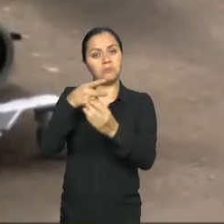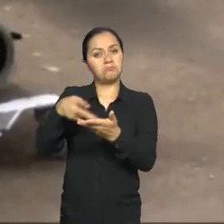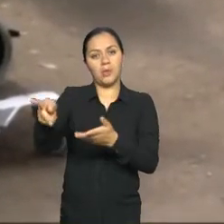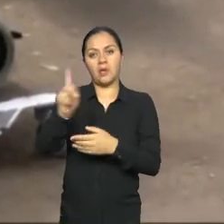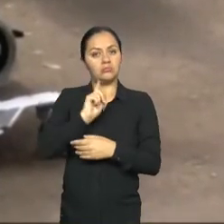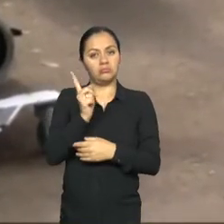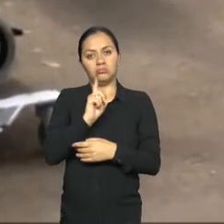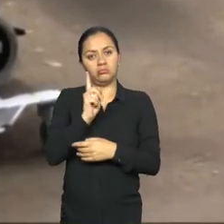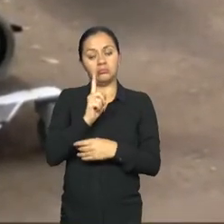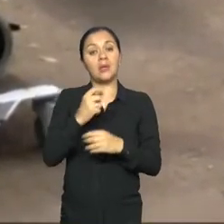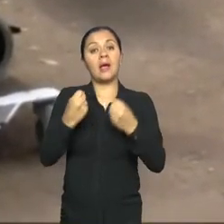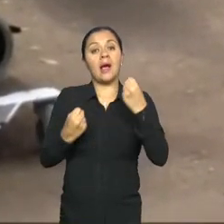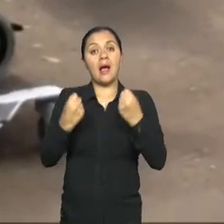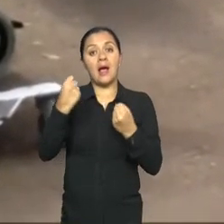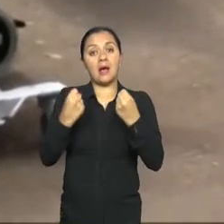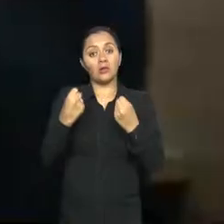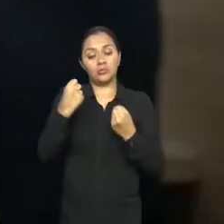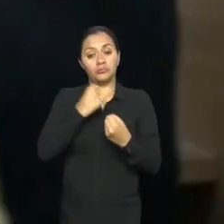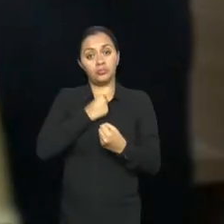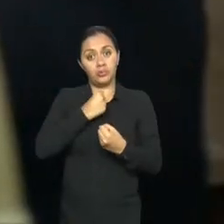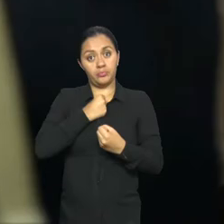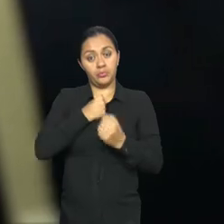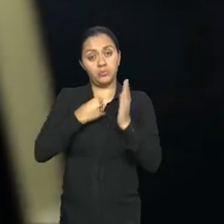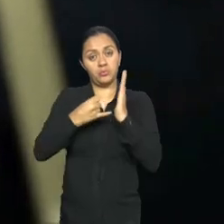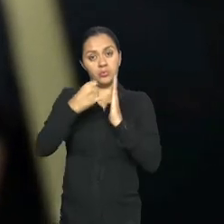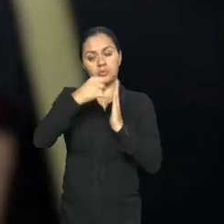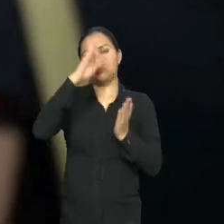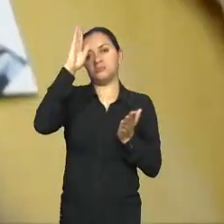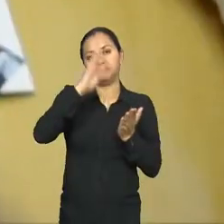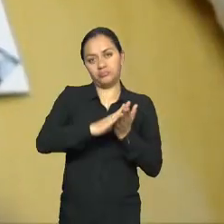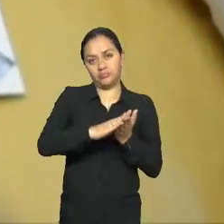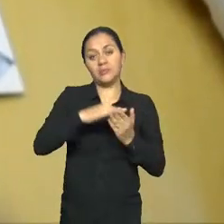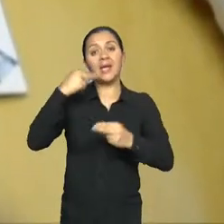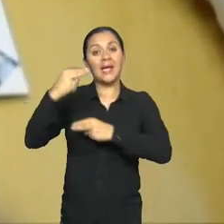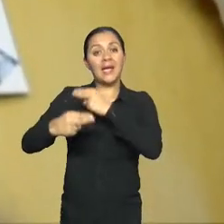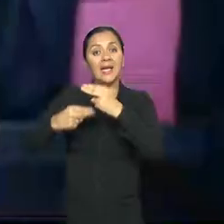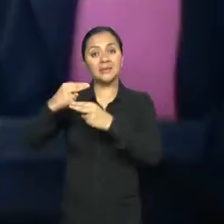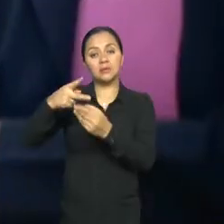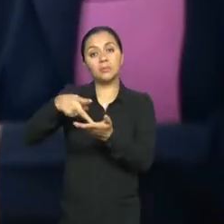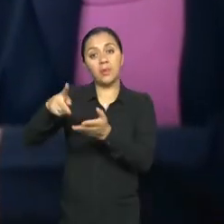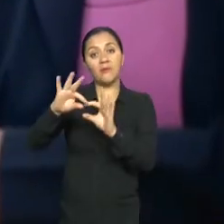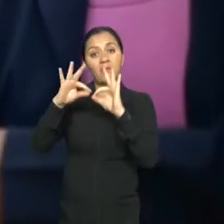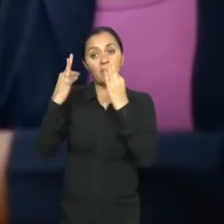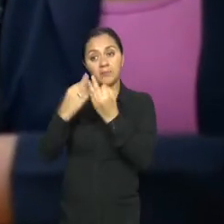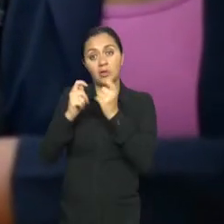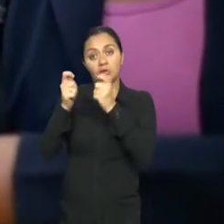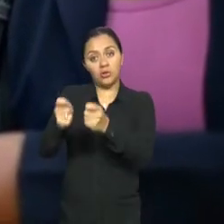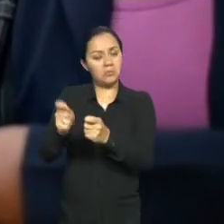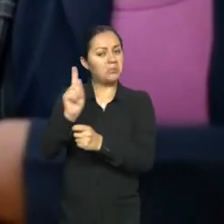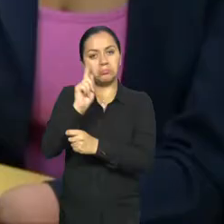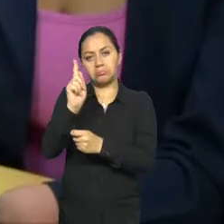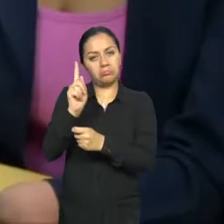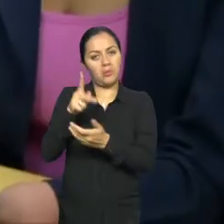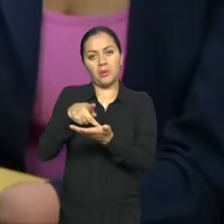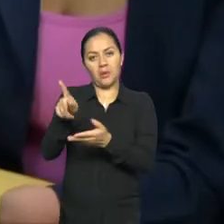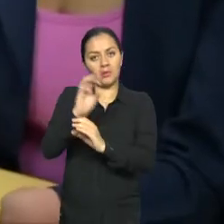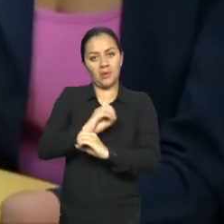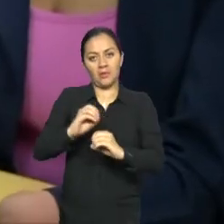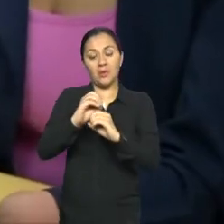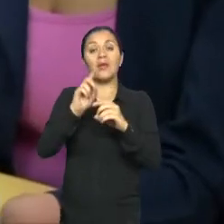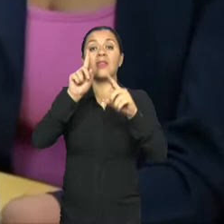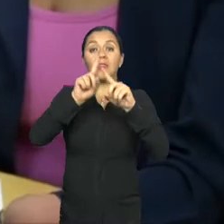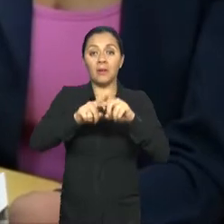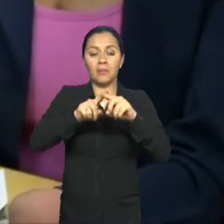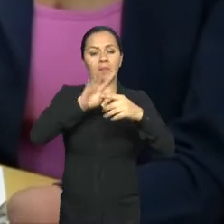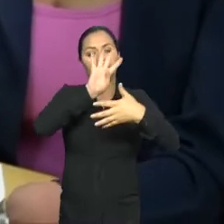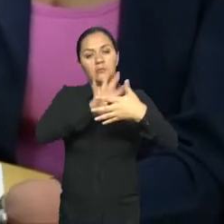la propiedad de vehículos, exoneración del impuesto a herencias y legados, se aplican de manera proporcional de acuerdo al grado de